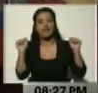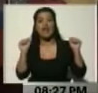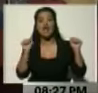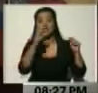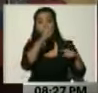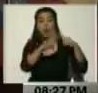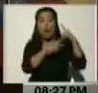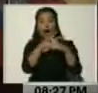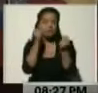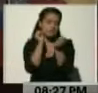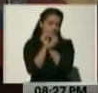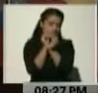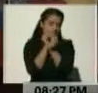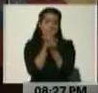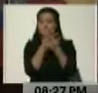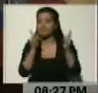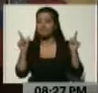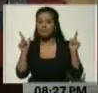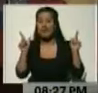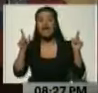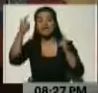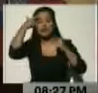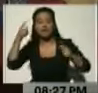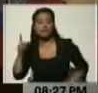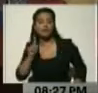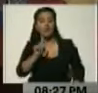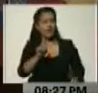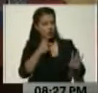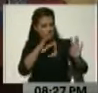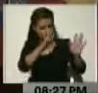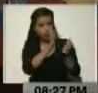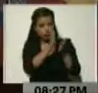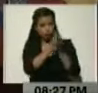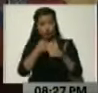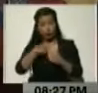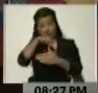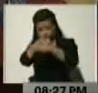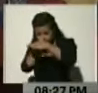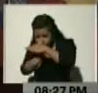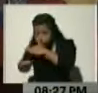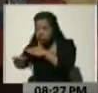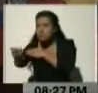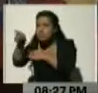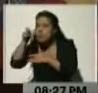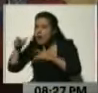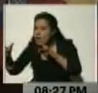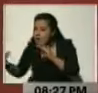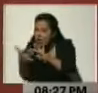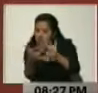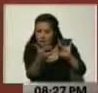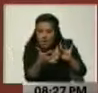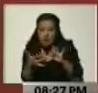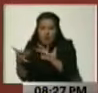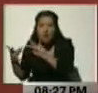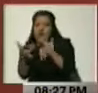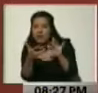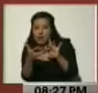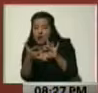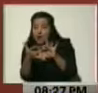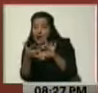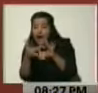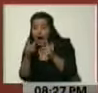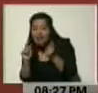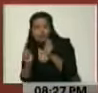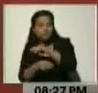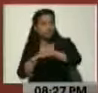responsabilidad de sus acciones. Al salir dijo que se iba a las catacumbas con el pueblo y desde allá surgió Hecho Millones. Y a nadie le chilló